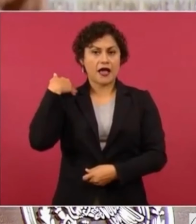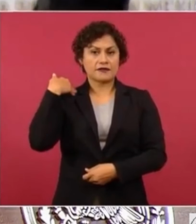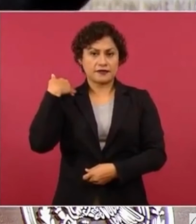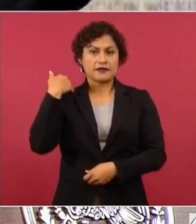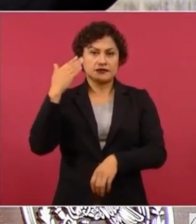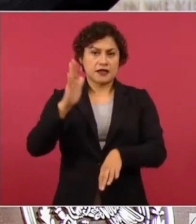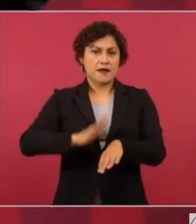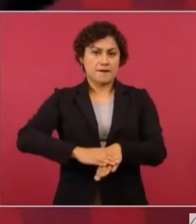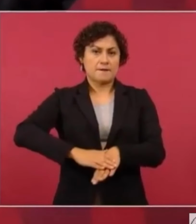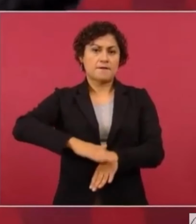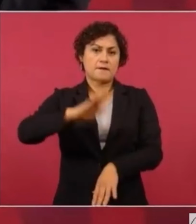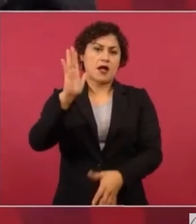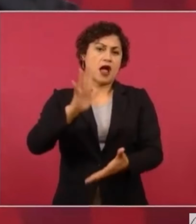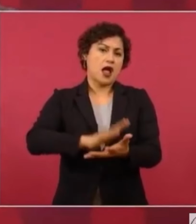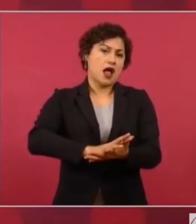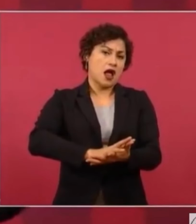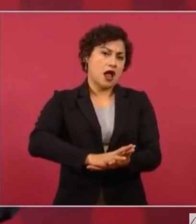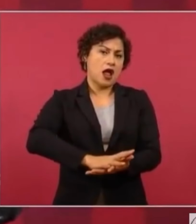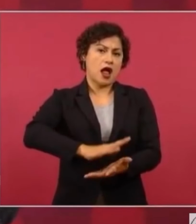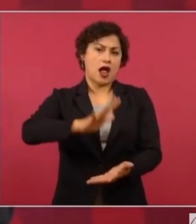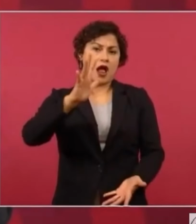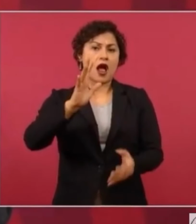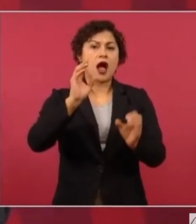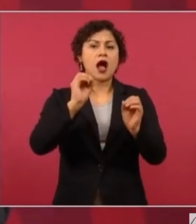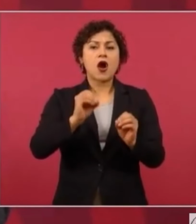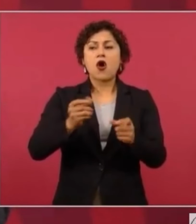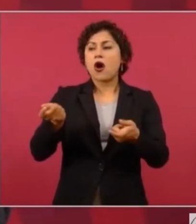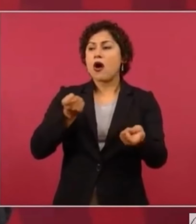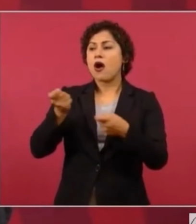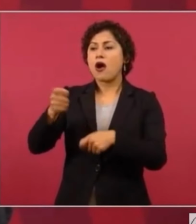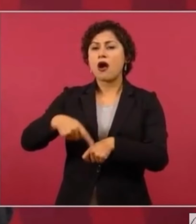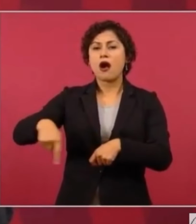ni damos instrucciones en el Poder Judicial